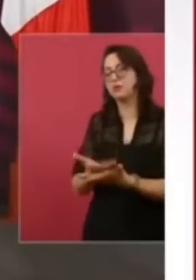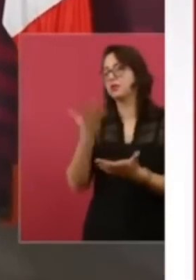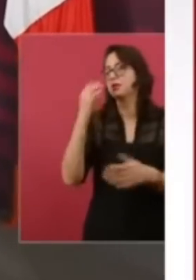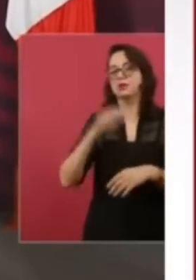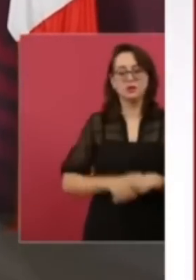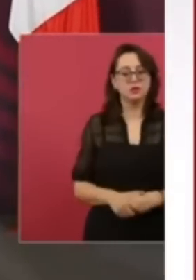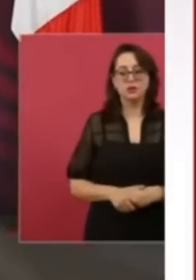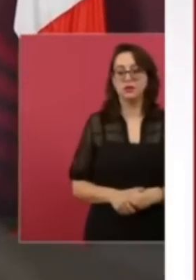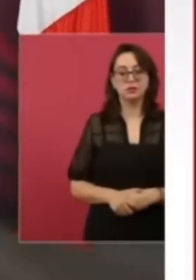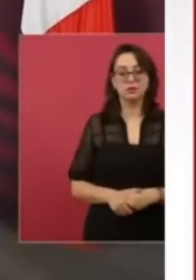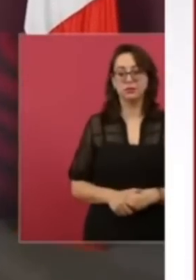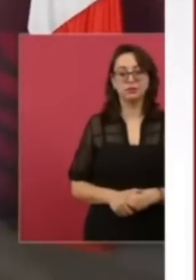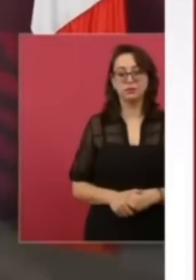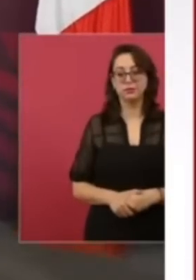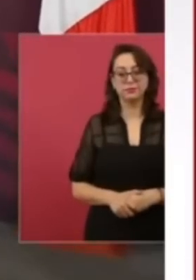aquí